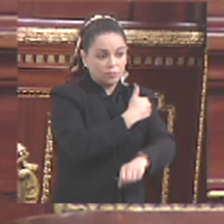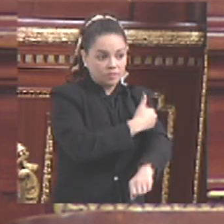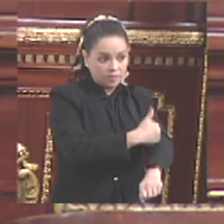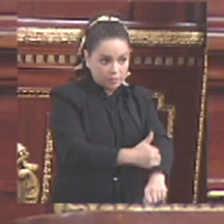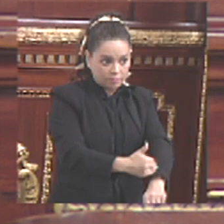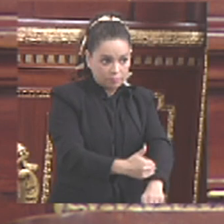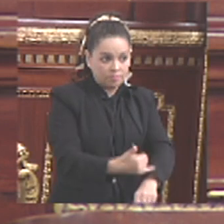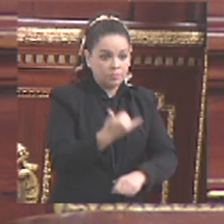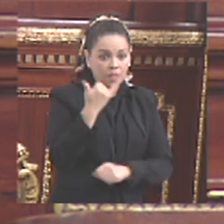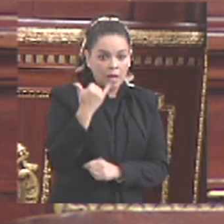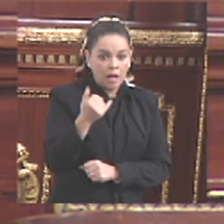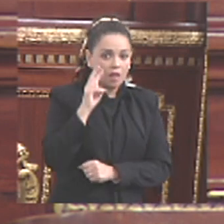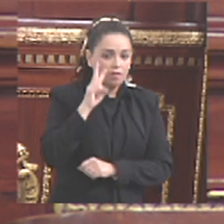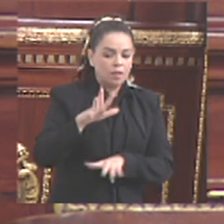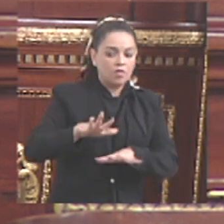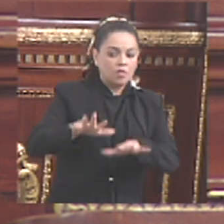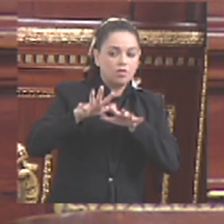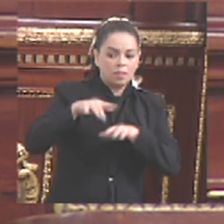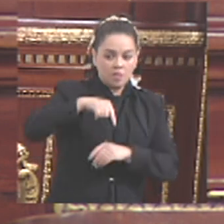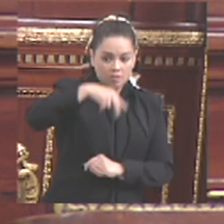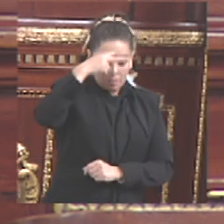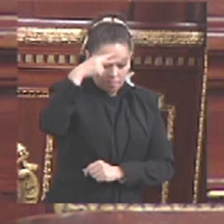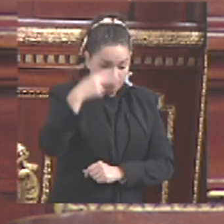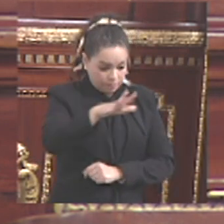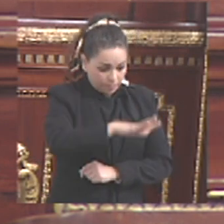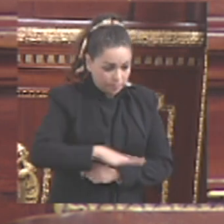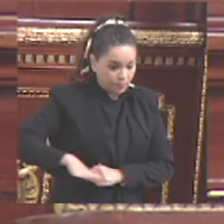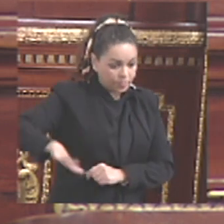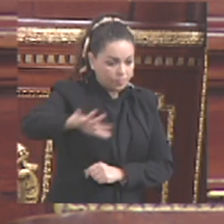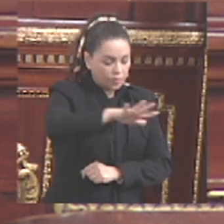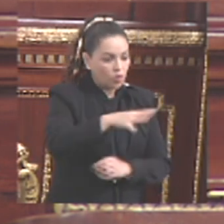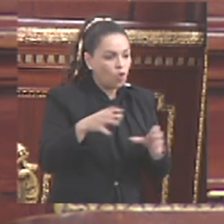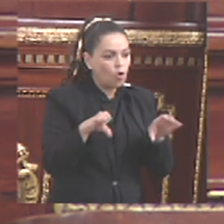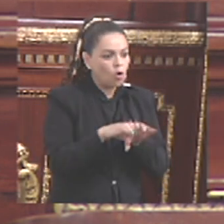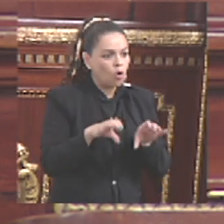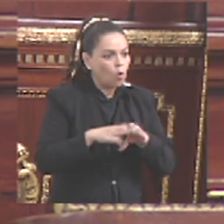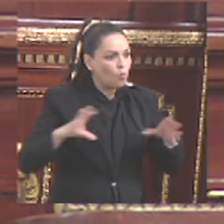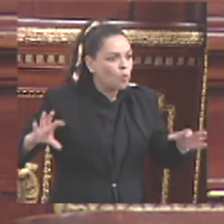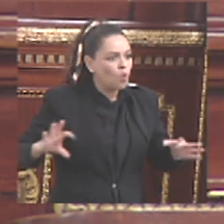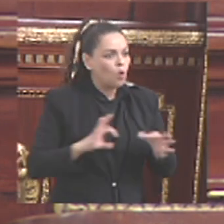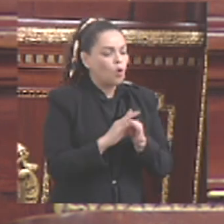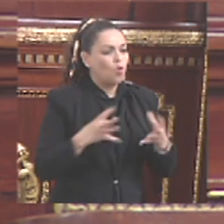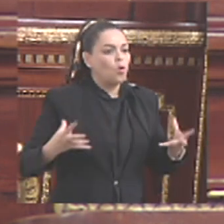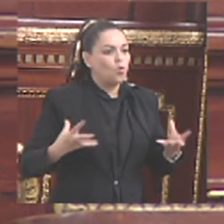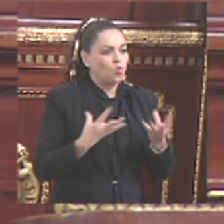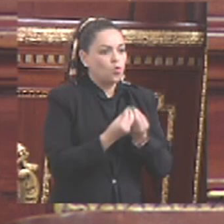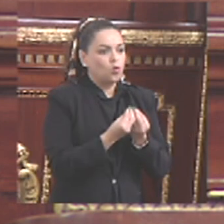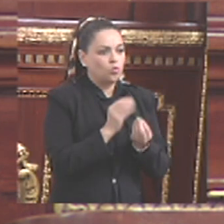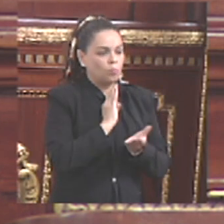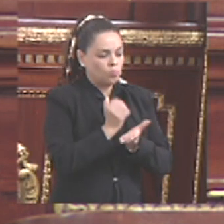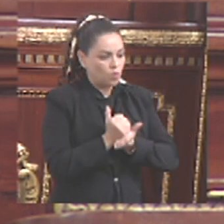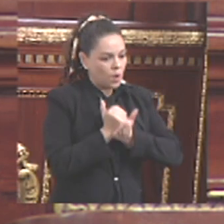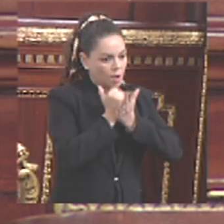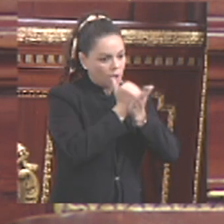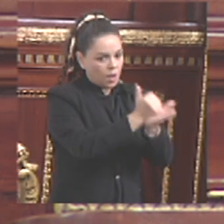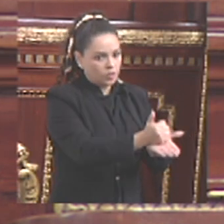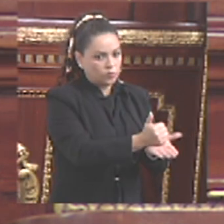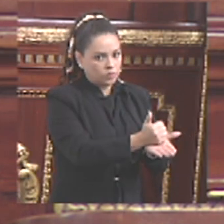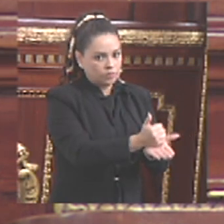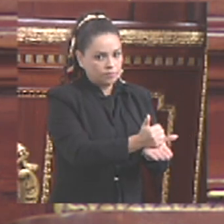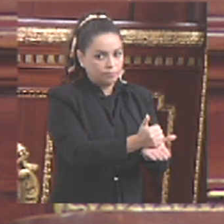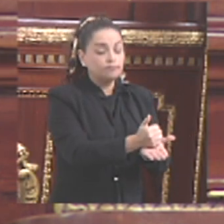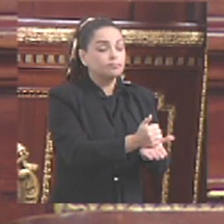nuestra sociedad ante estos desastres naturales. En ambos momentos quedó patente la